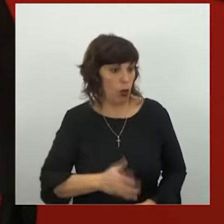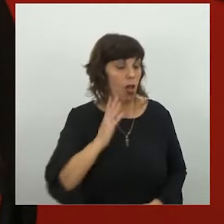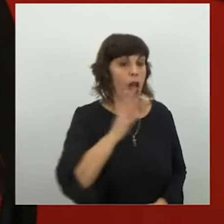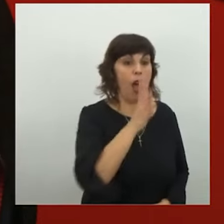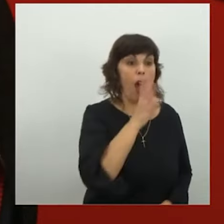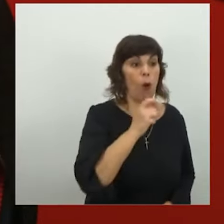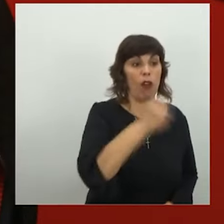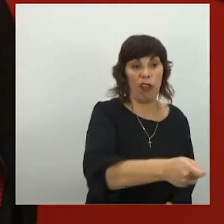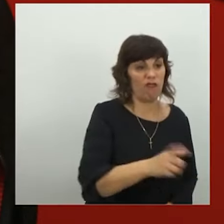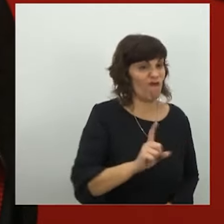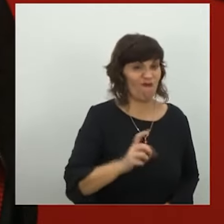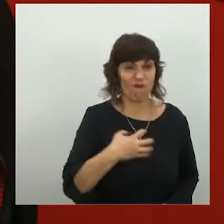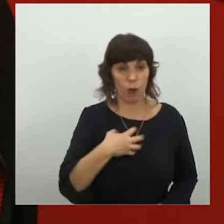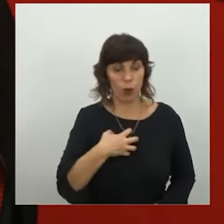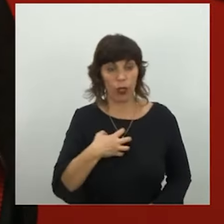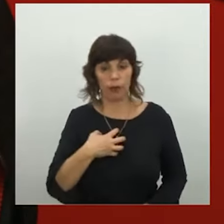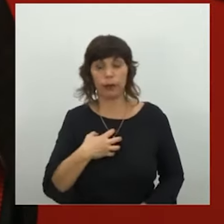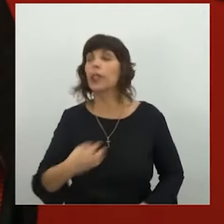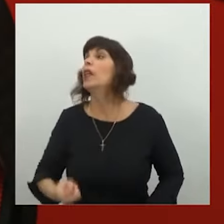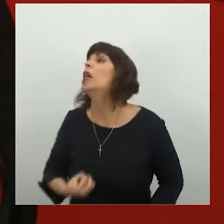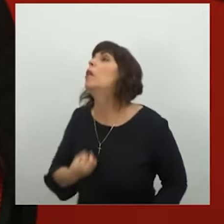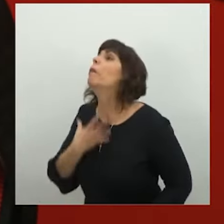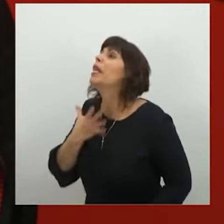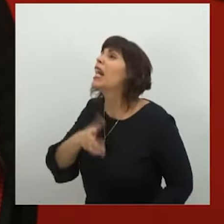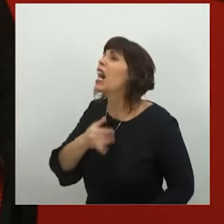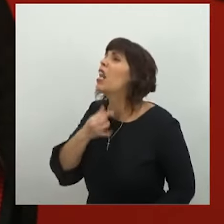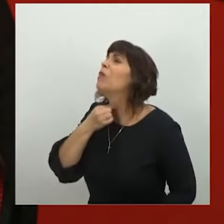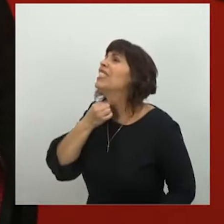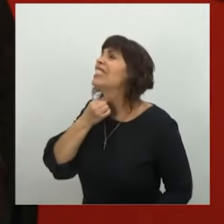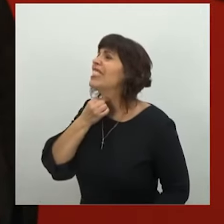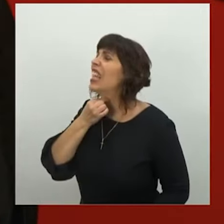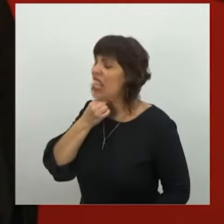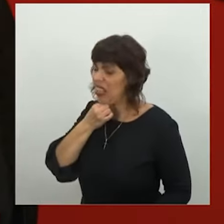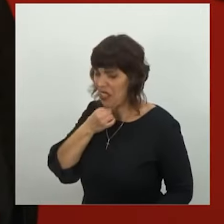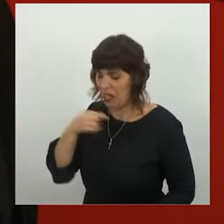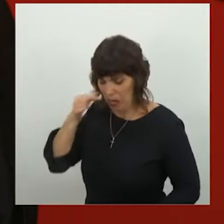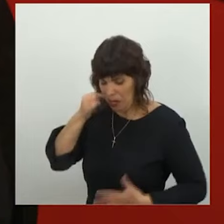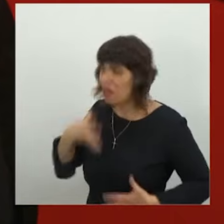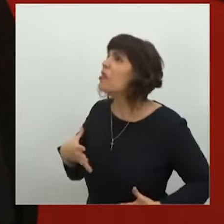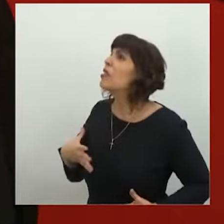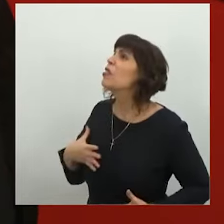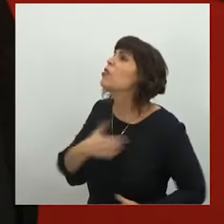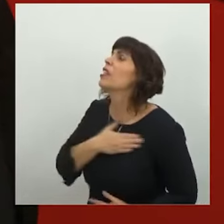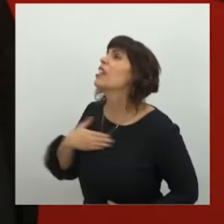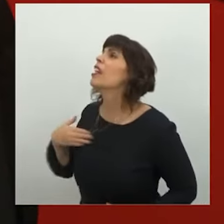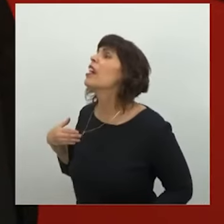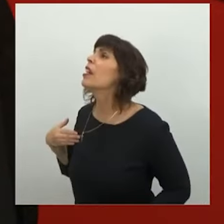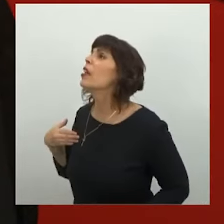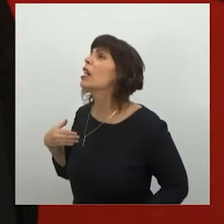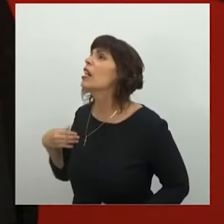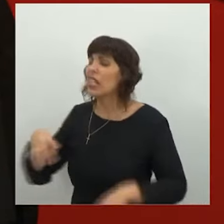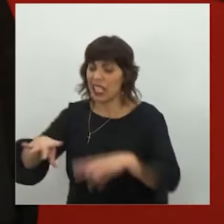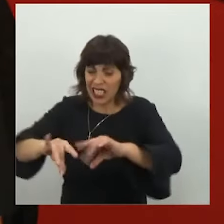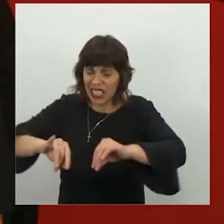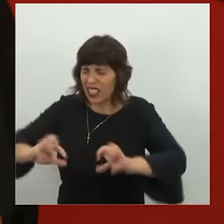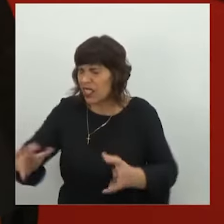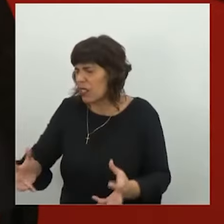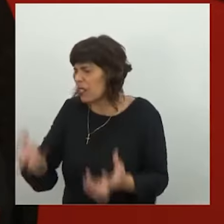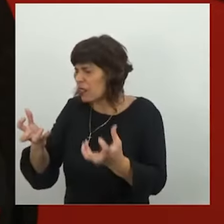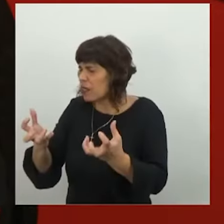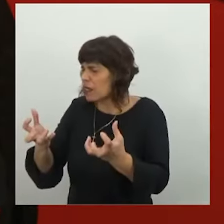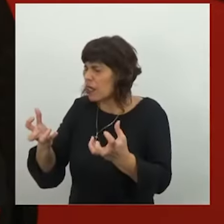Mi alma tiene sed de ti, mi carne te anhela. Y dice, en tierra seca y árida,